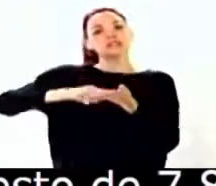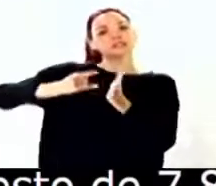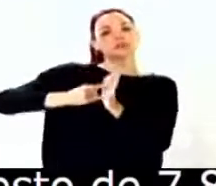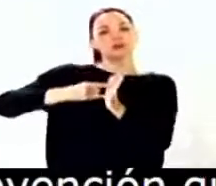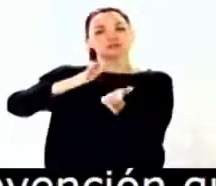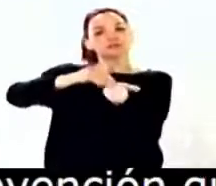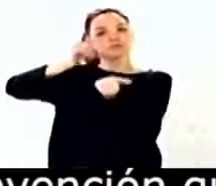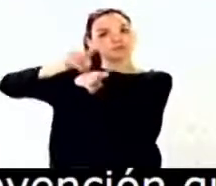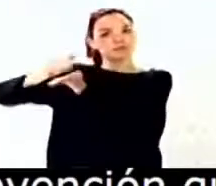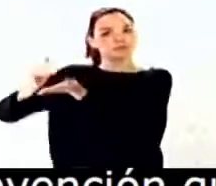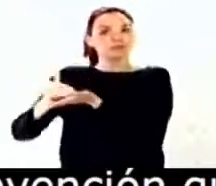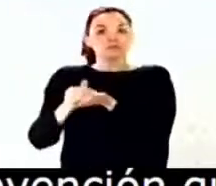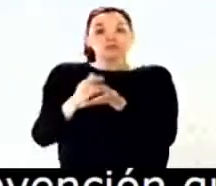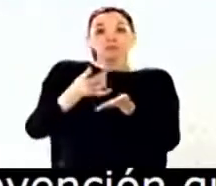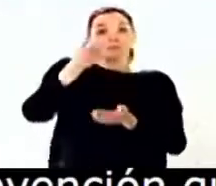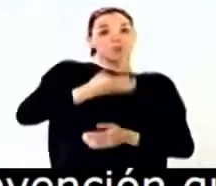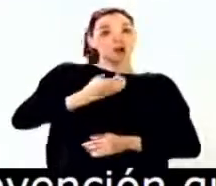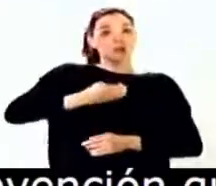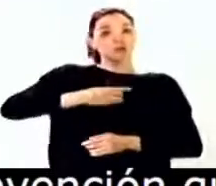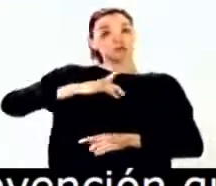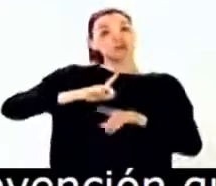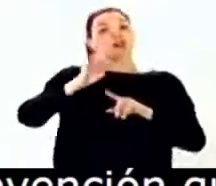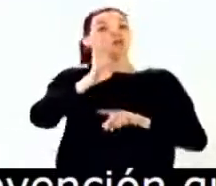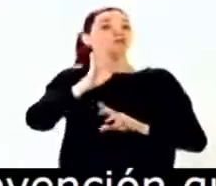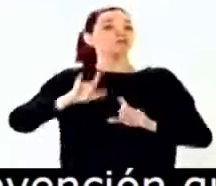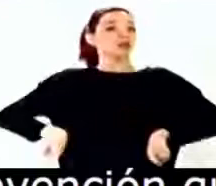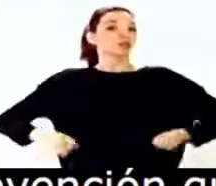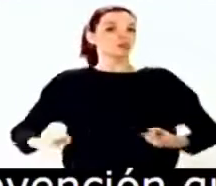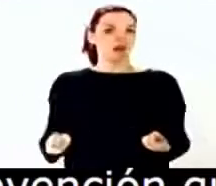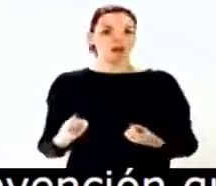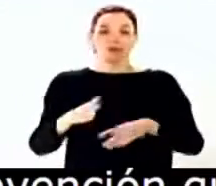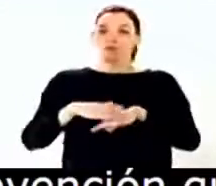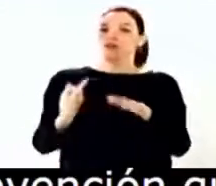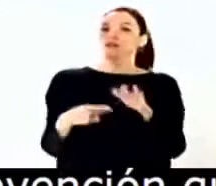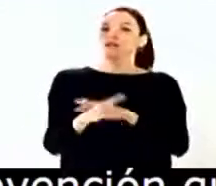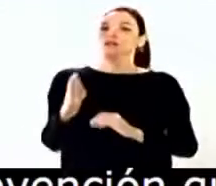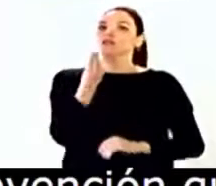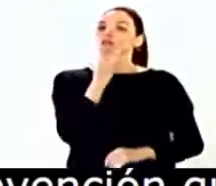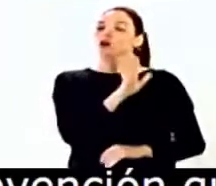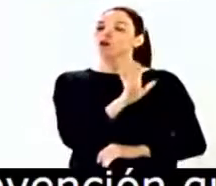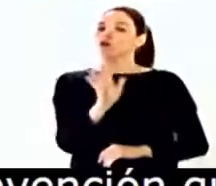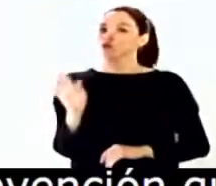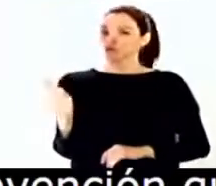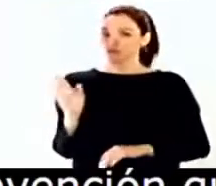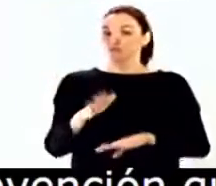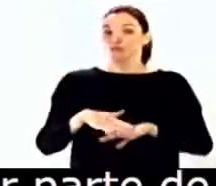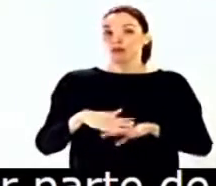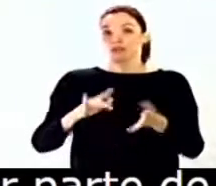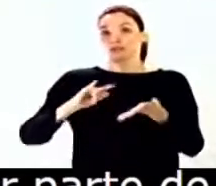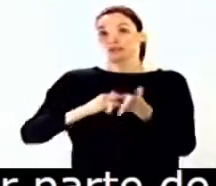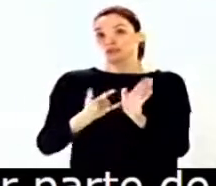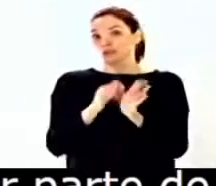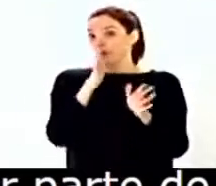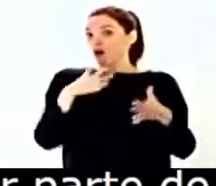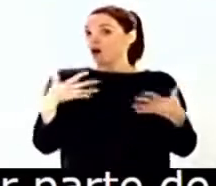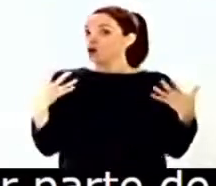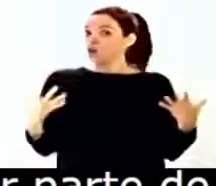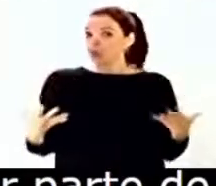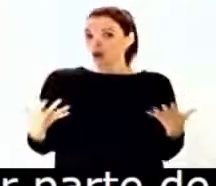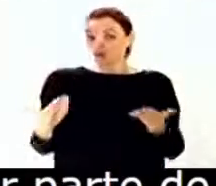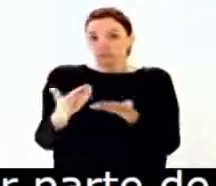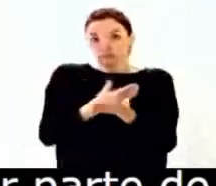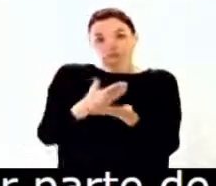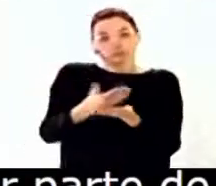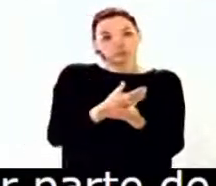por parte de las entidades locales, mejorando la gestión de los sistemas que actualmente de